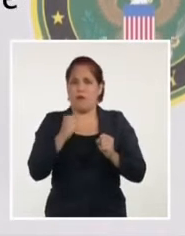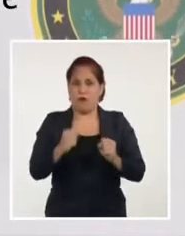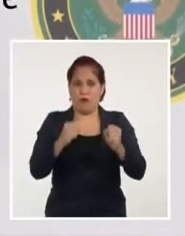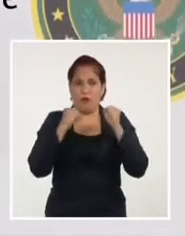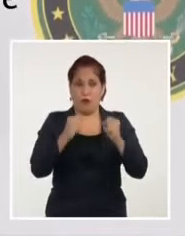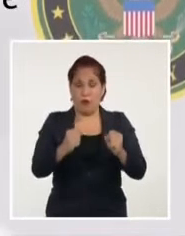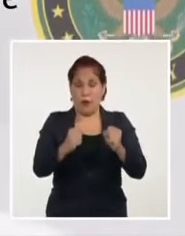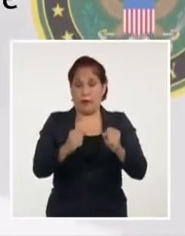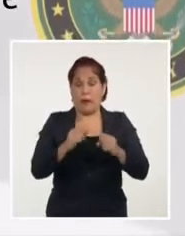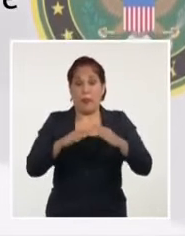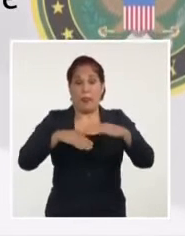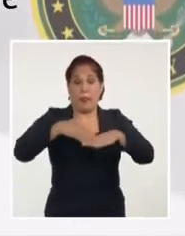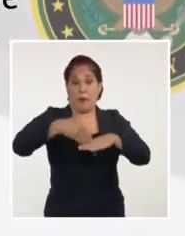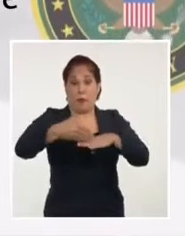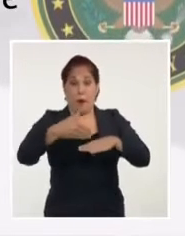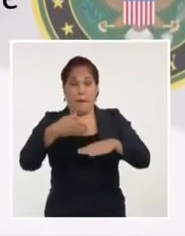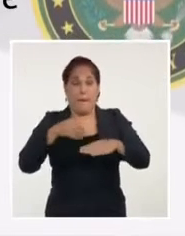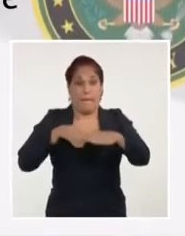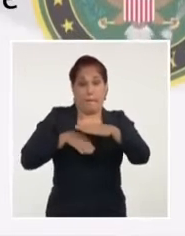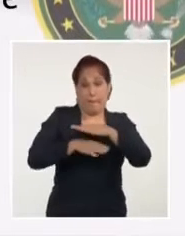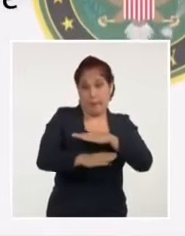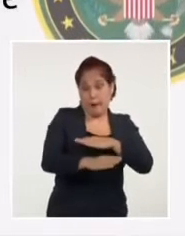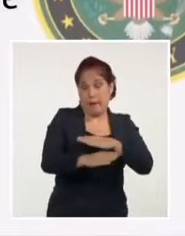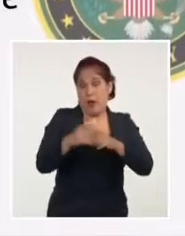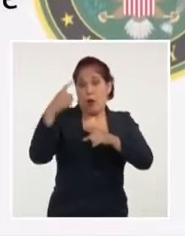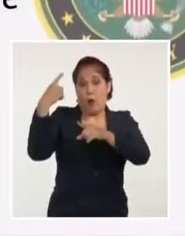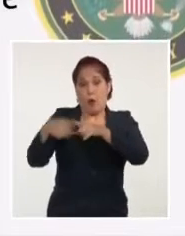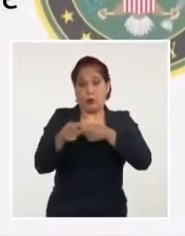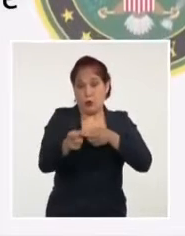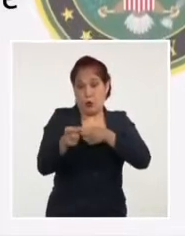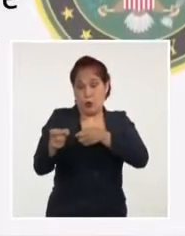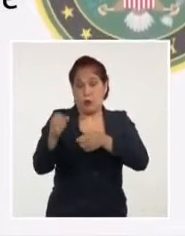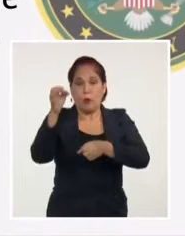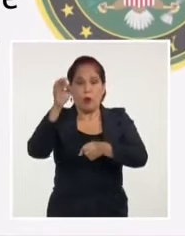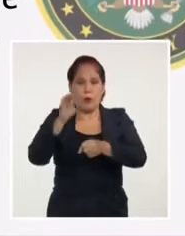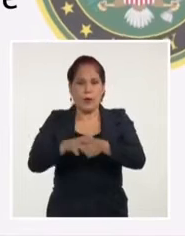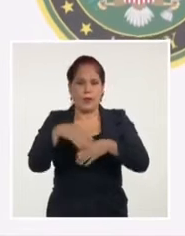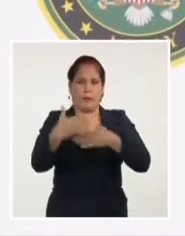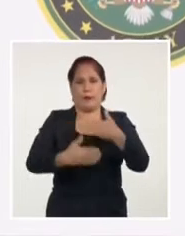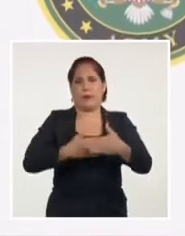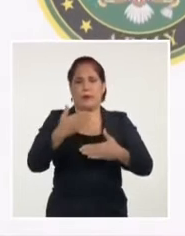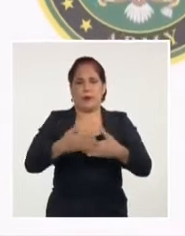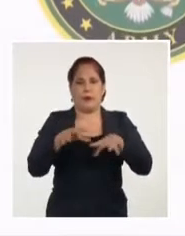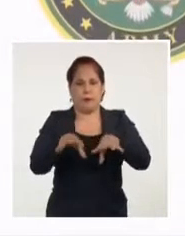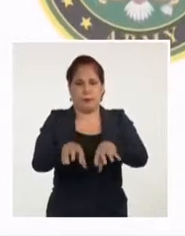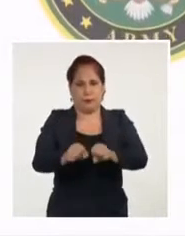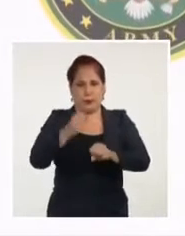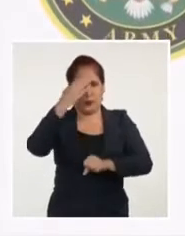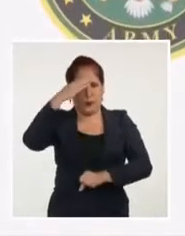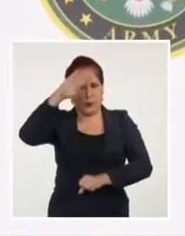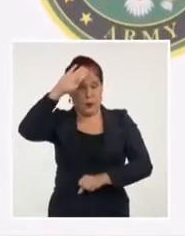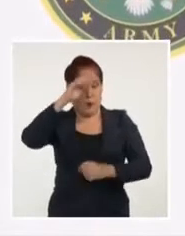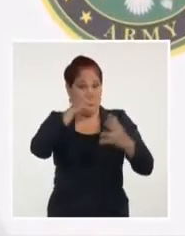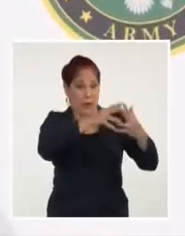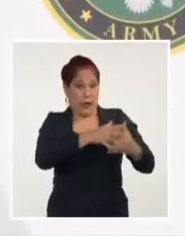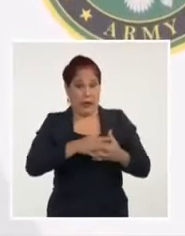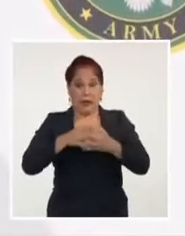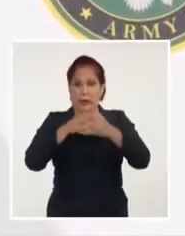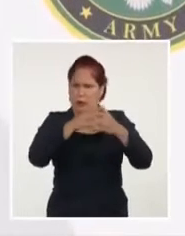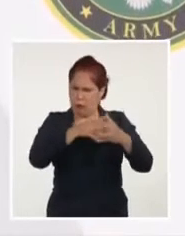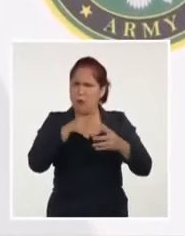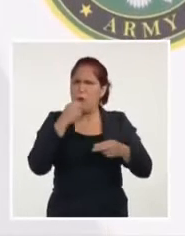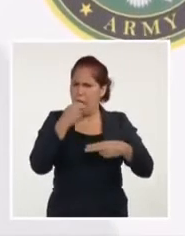a la posterior introducción de fuerzas convencionales que iniciarían la invasión. Estados Unidos puede